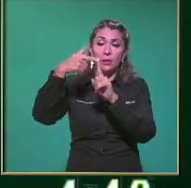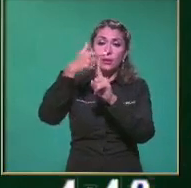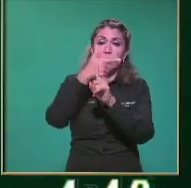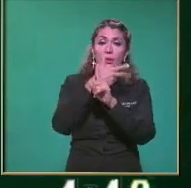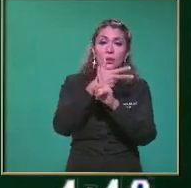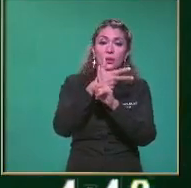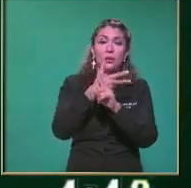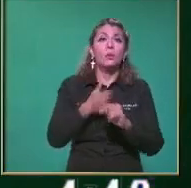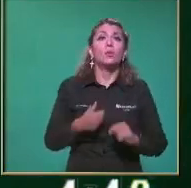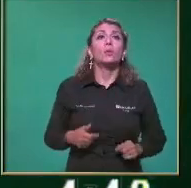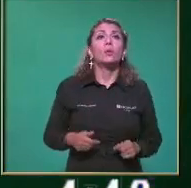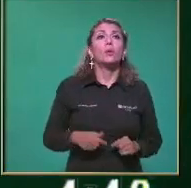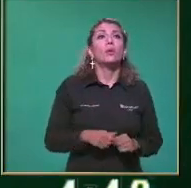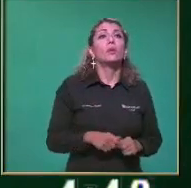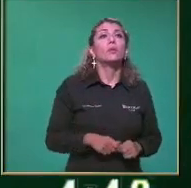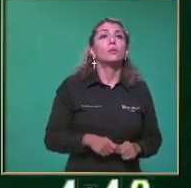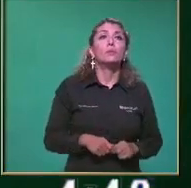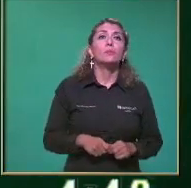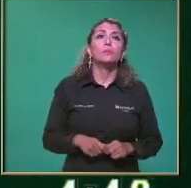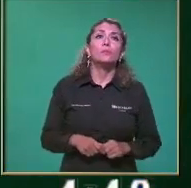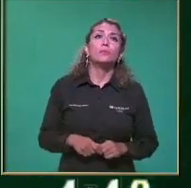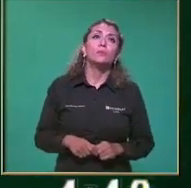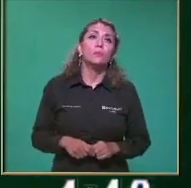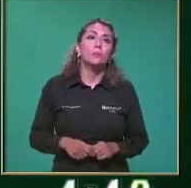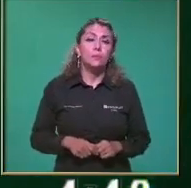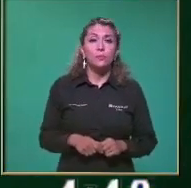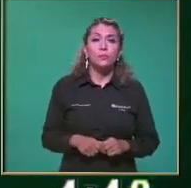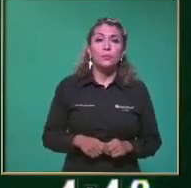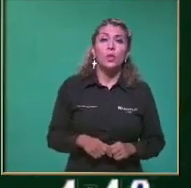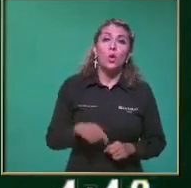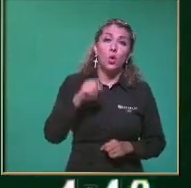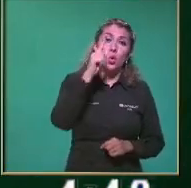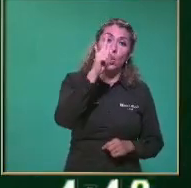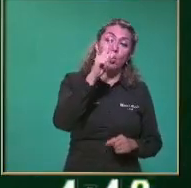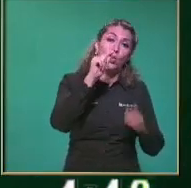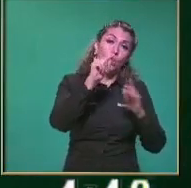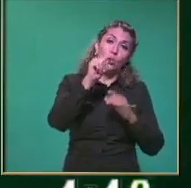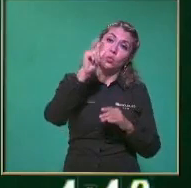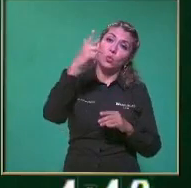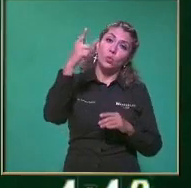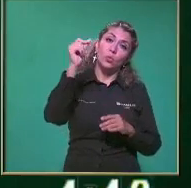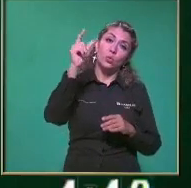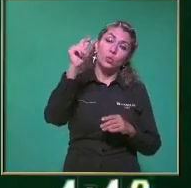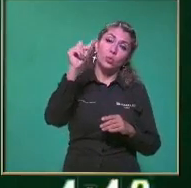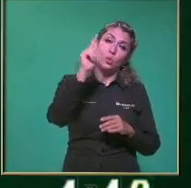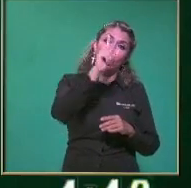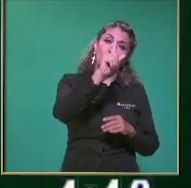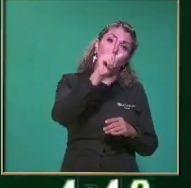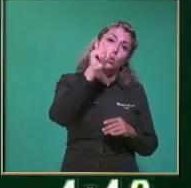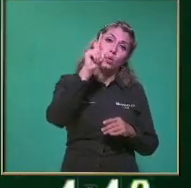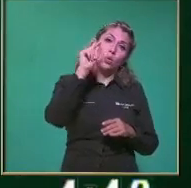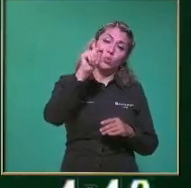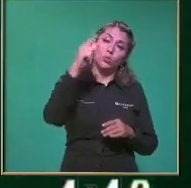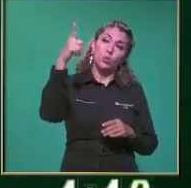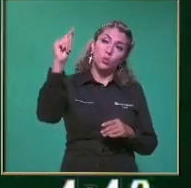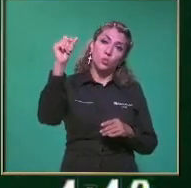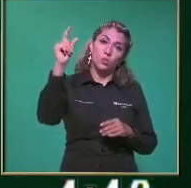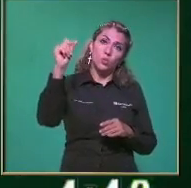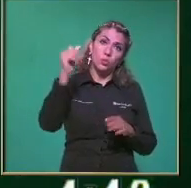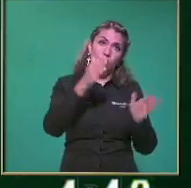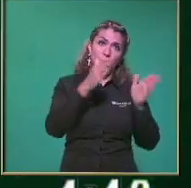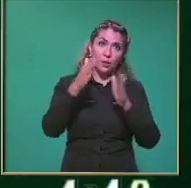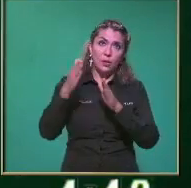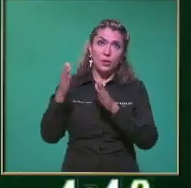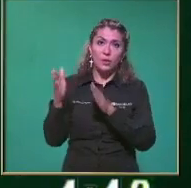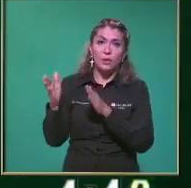7 décimos, entonces es 1.7. O lo puedo decir también como 1.70, para que tenga la misma cantidad de decimales que los anteriores. Acuérdense que tenemos